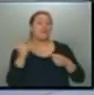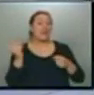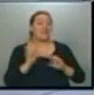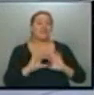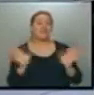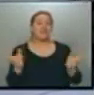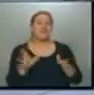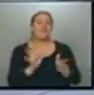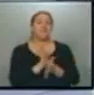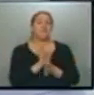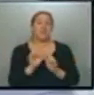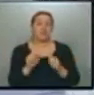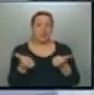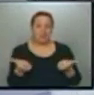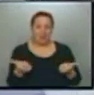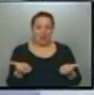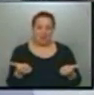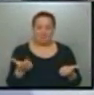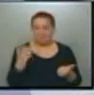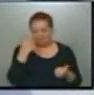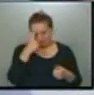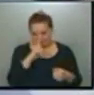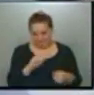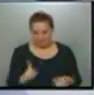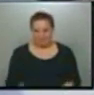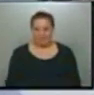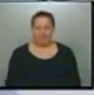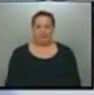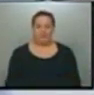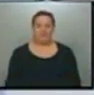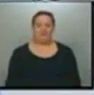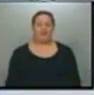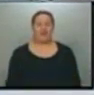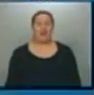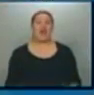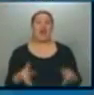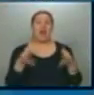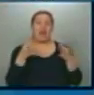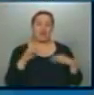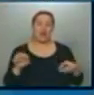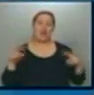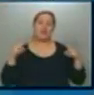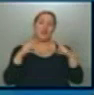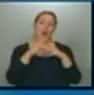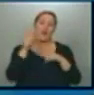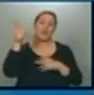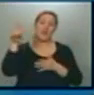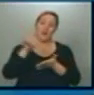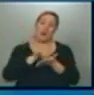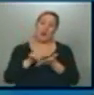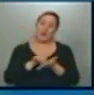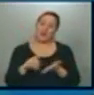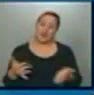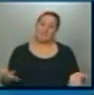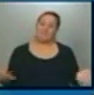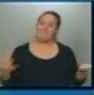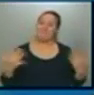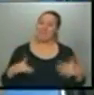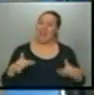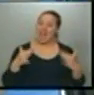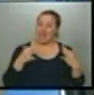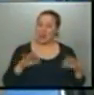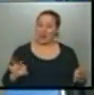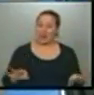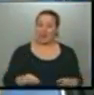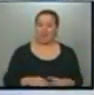separación. Exacto. Increíble, ¿no? Yo no lo puedo todo creer. Todo virtual. Pero es increíble. ¿Y qué casualidad que se encontraron en Nueva York? Bueno. Qué casualidad. A